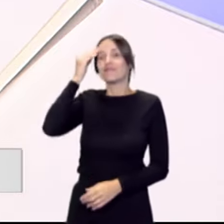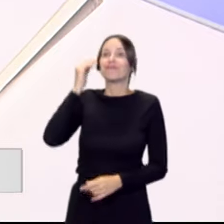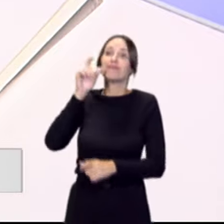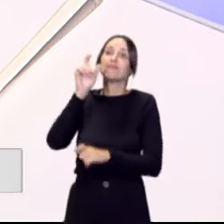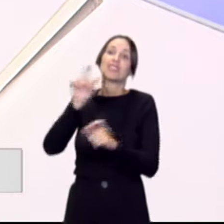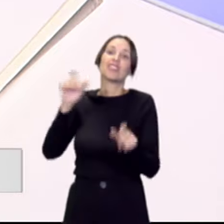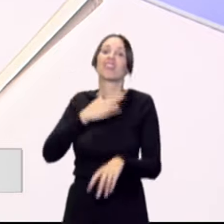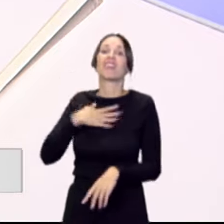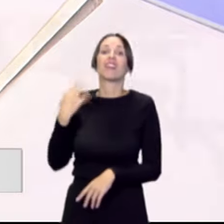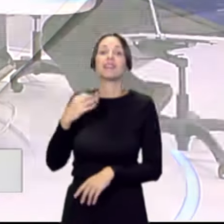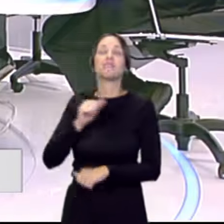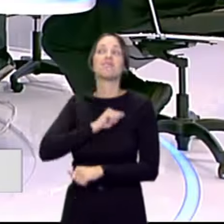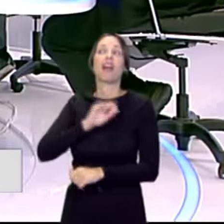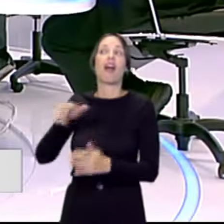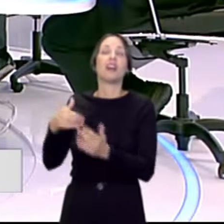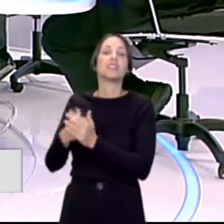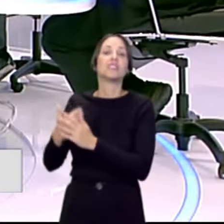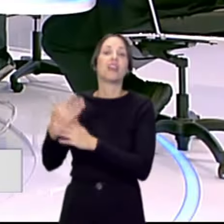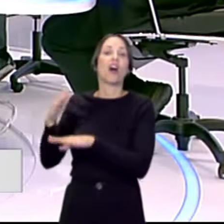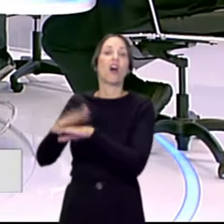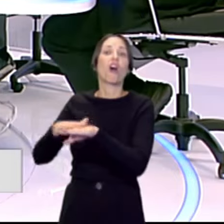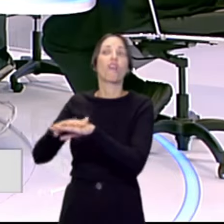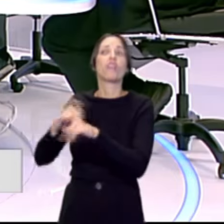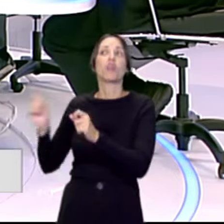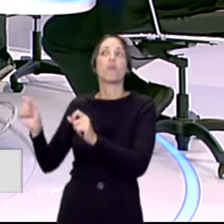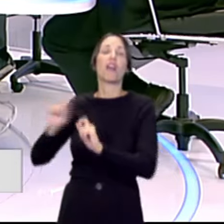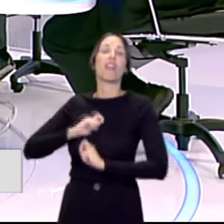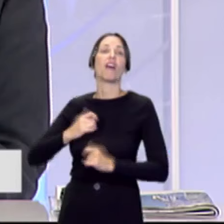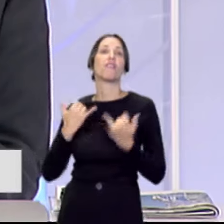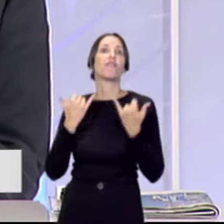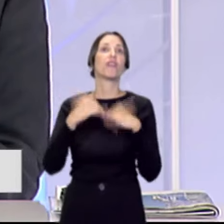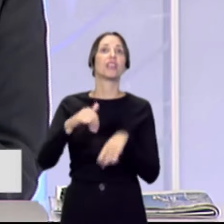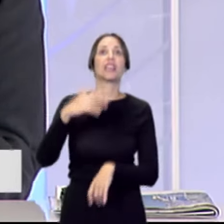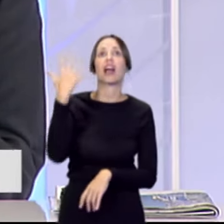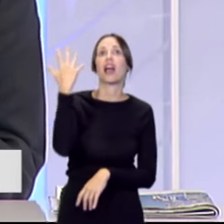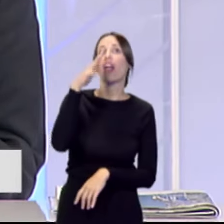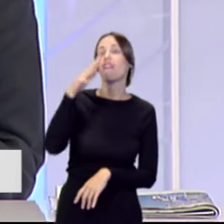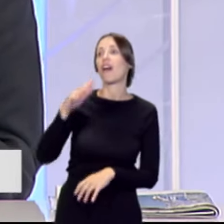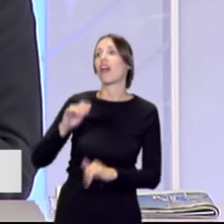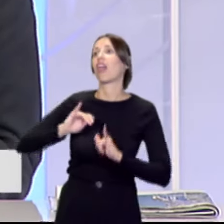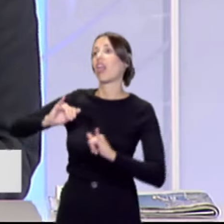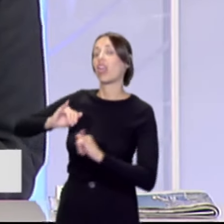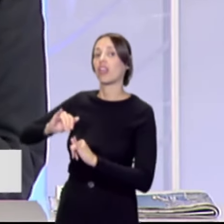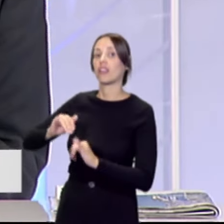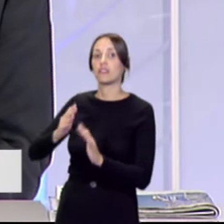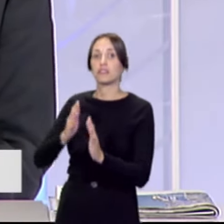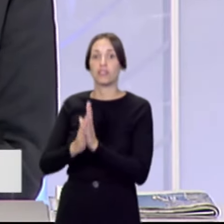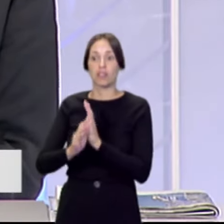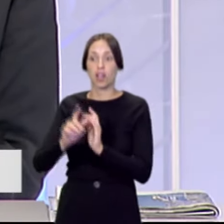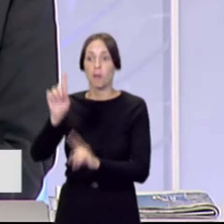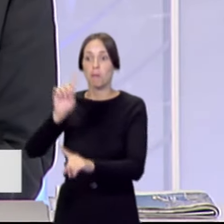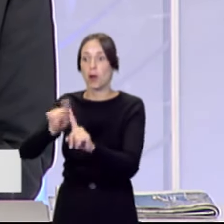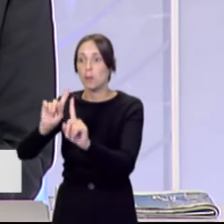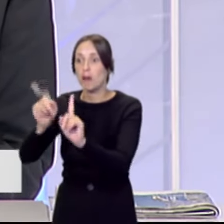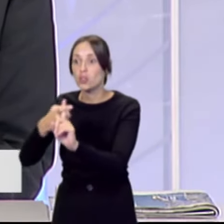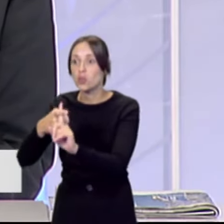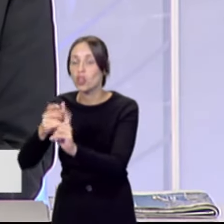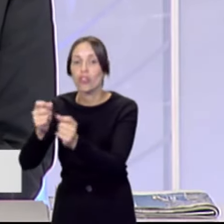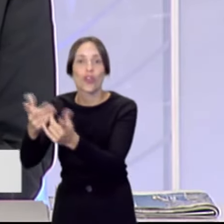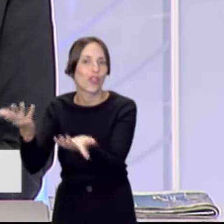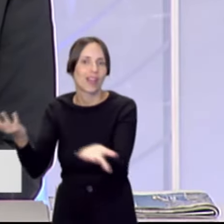los gobiernos carnavales, sí, fiestas, jolgorios y ese tipo de cuestiones, que solución de problemas que no tienen rendimiento electoral. Bueno, vamos a ver cómo